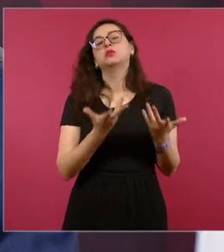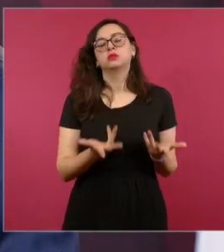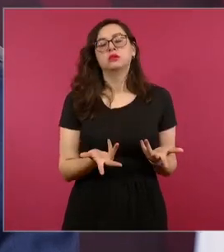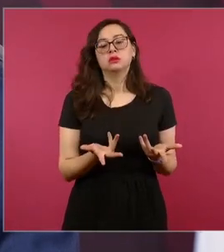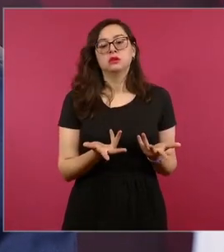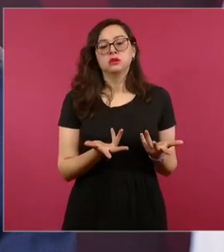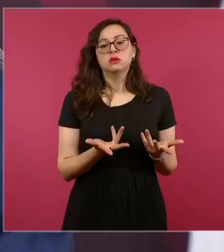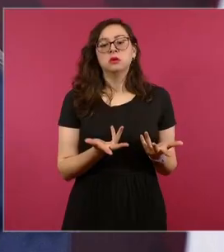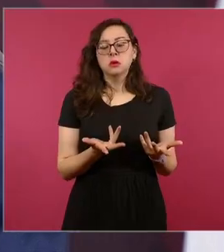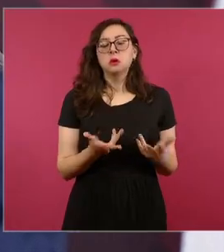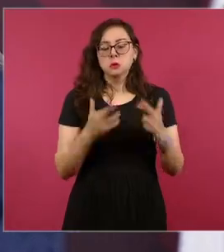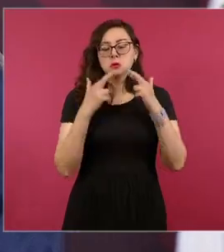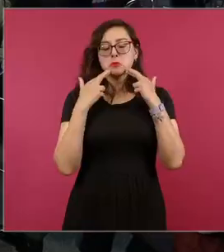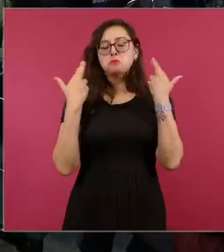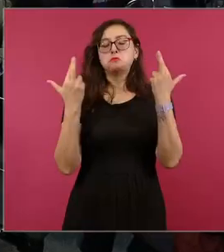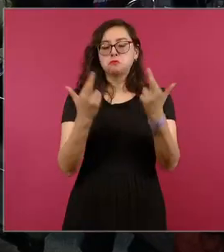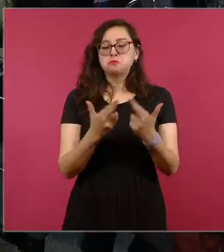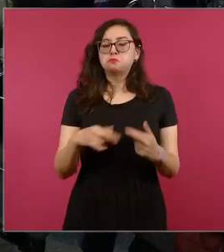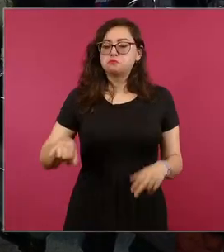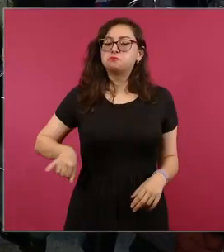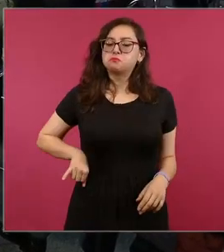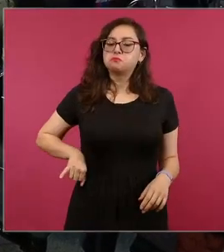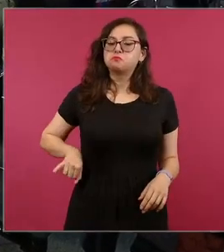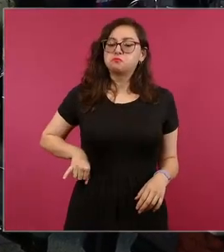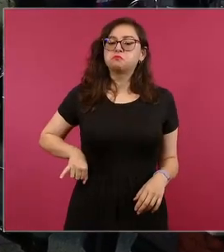Es una buena reunión.